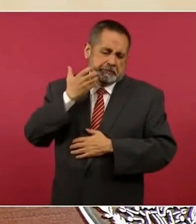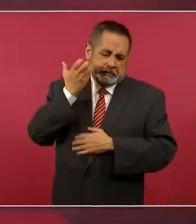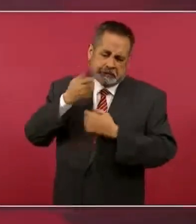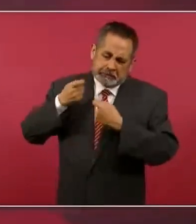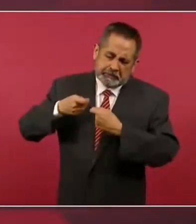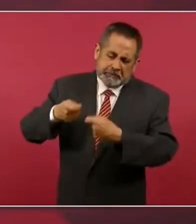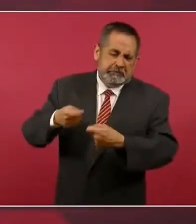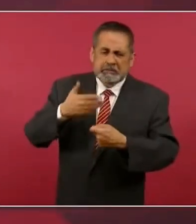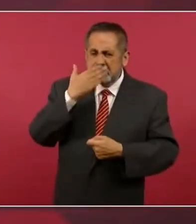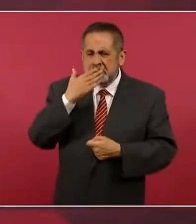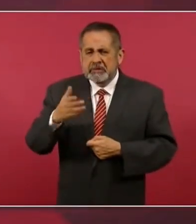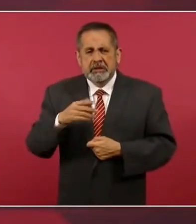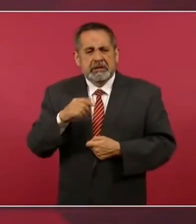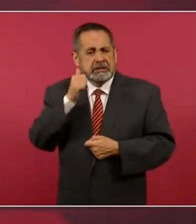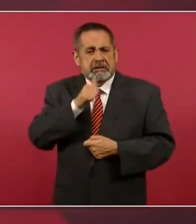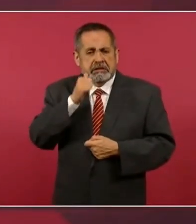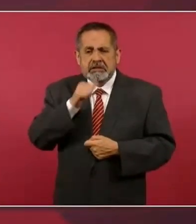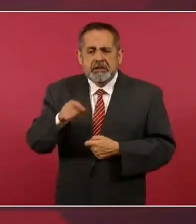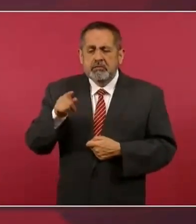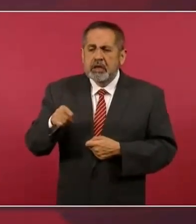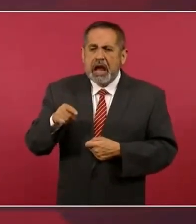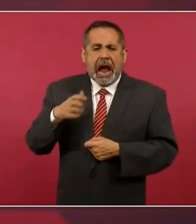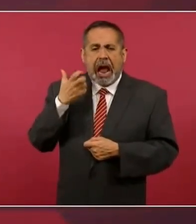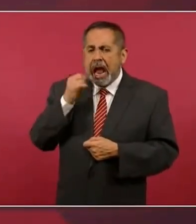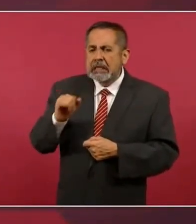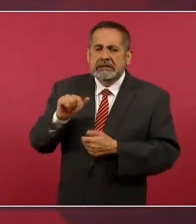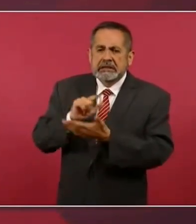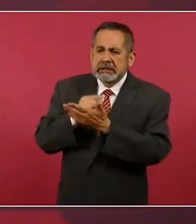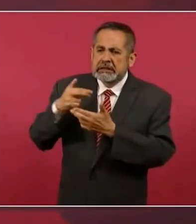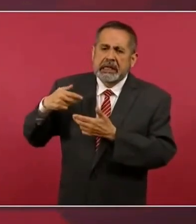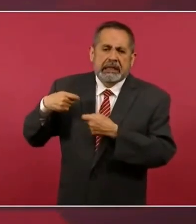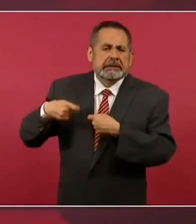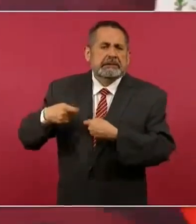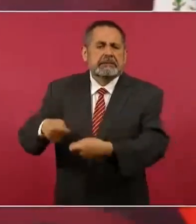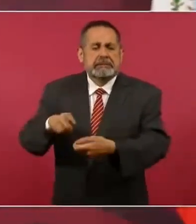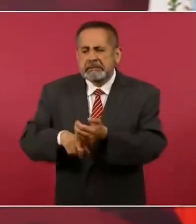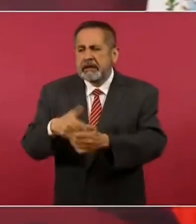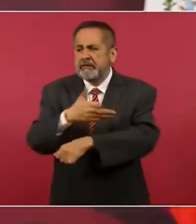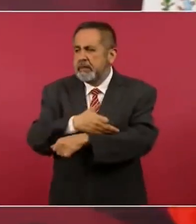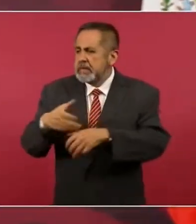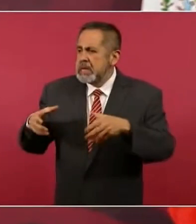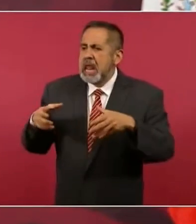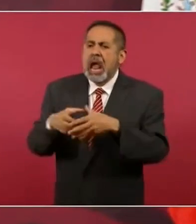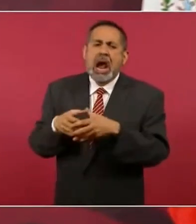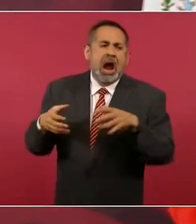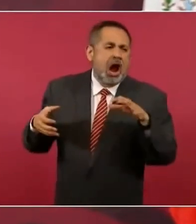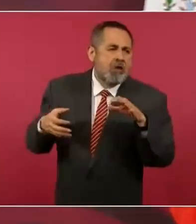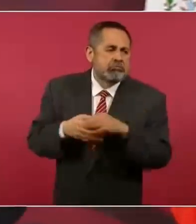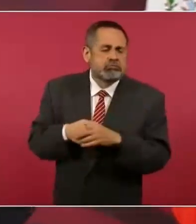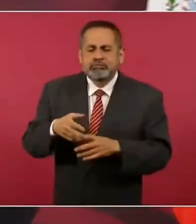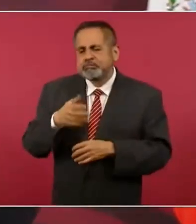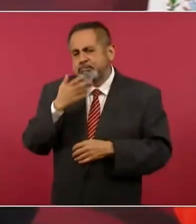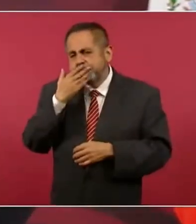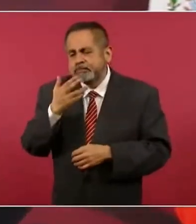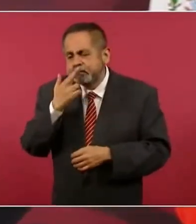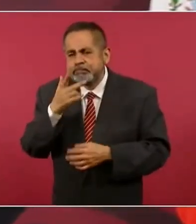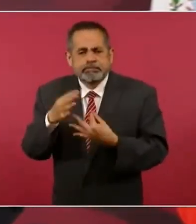tradiciones, nuestras costumbres, la familia mexicana, que es la